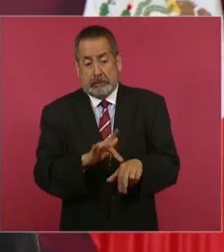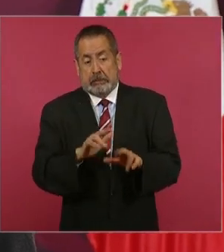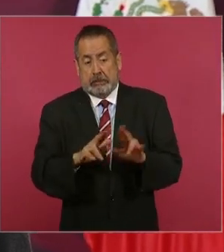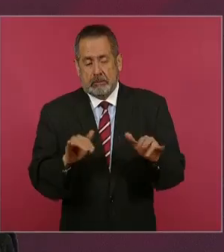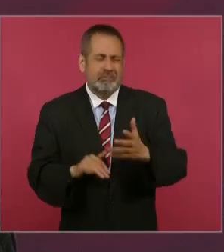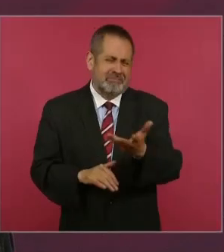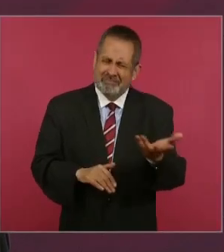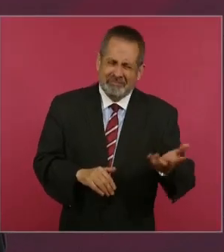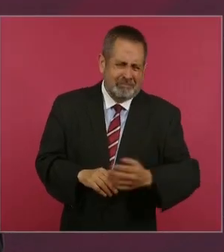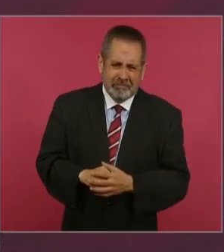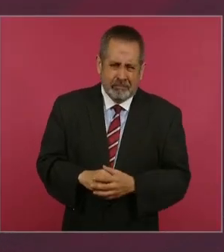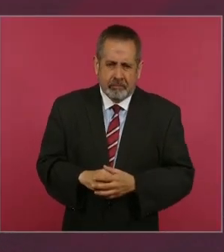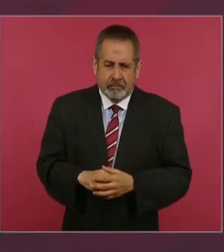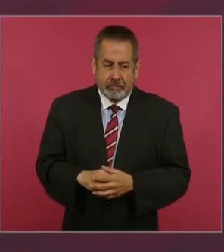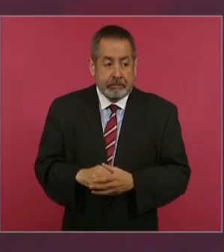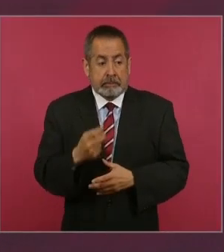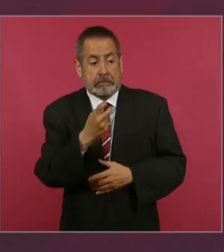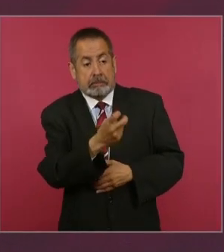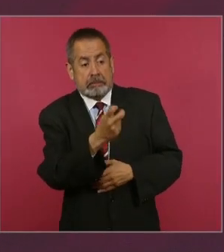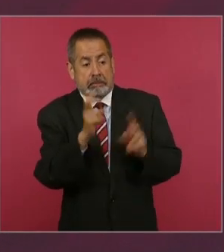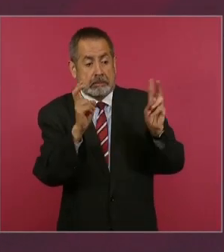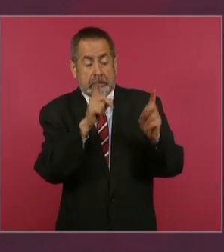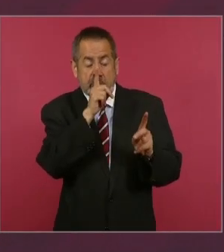o de eso no se